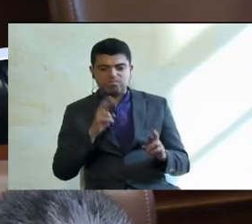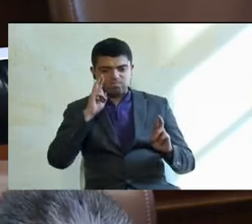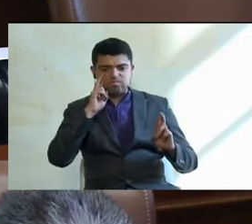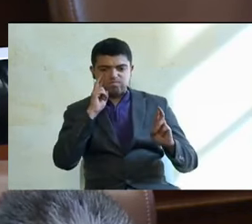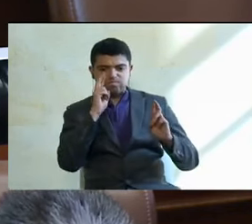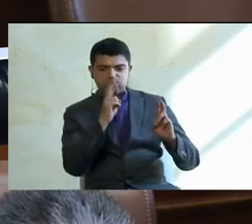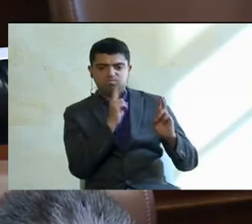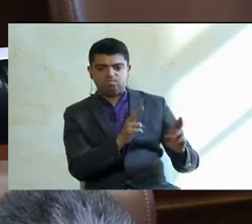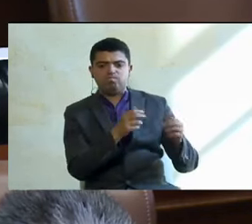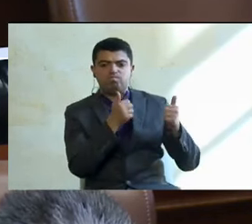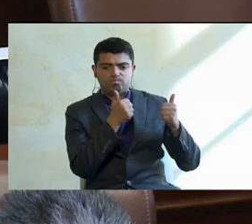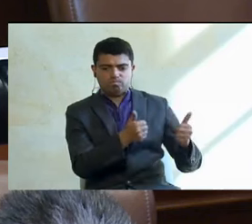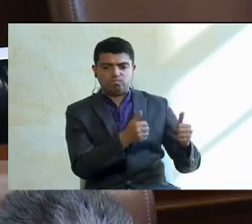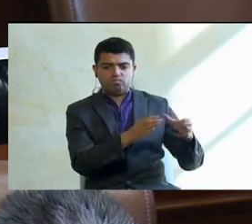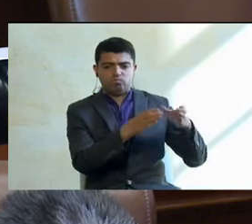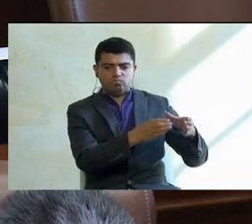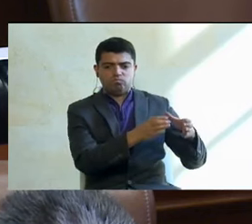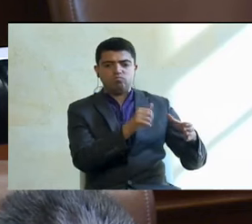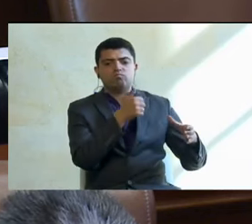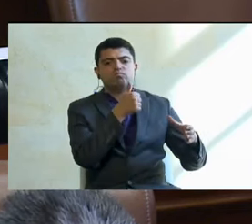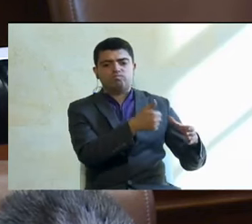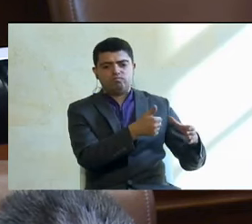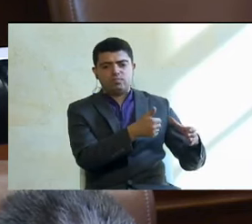debe y le tiene que hacer